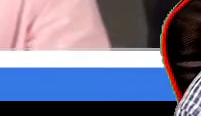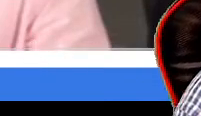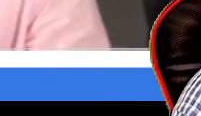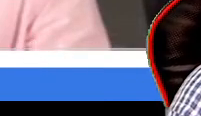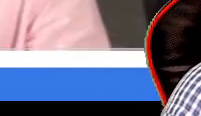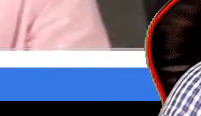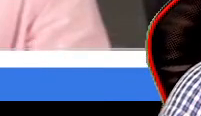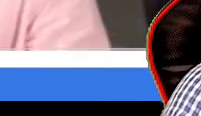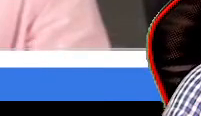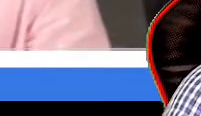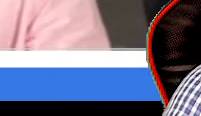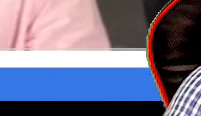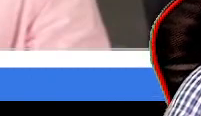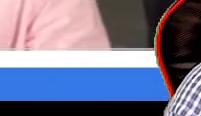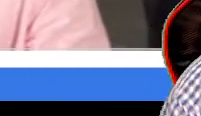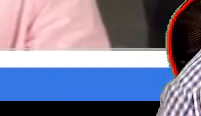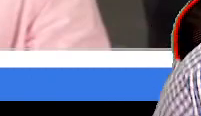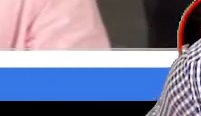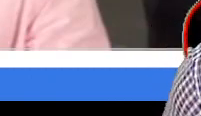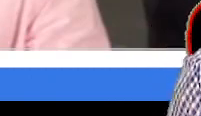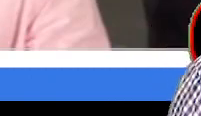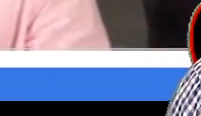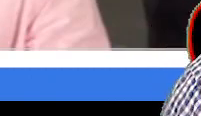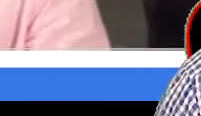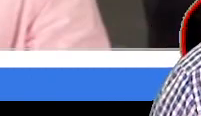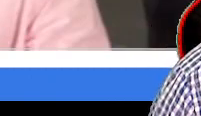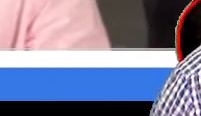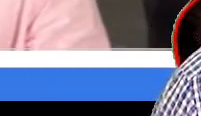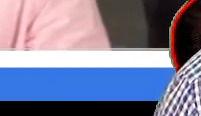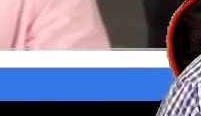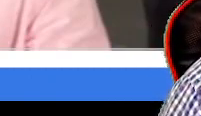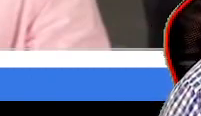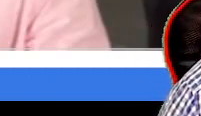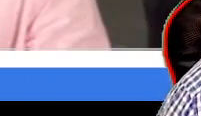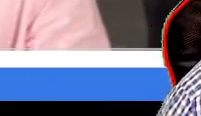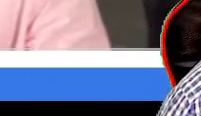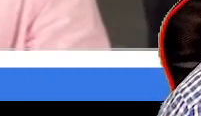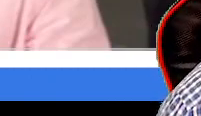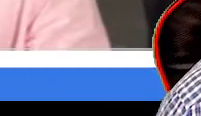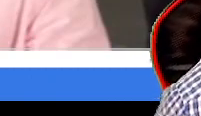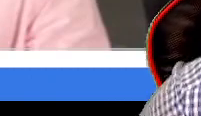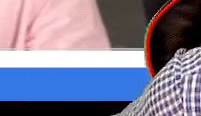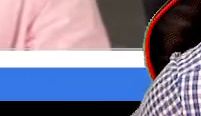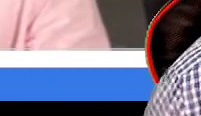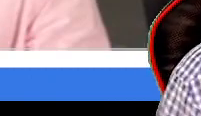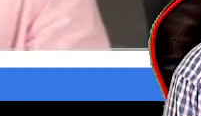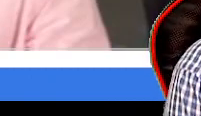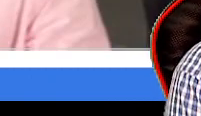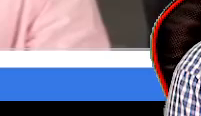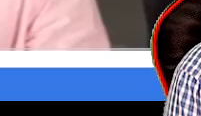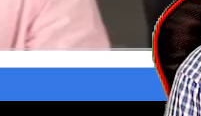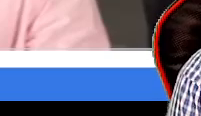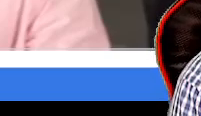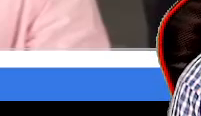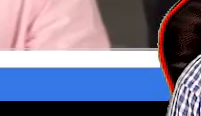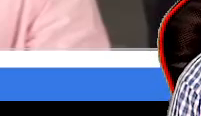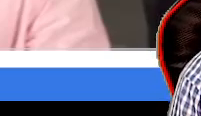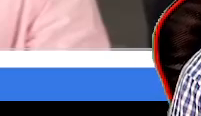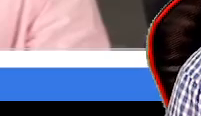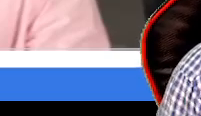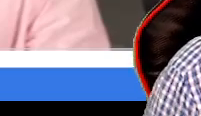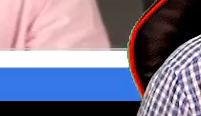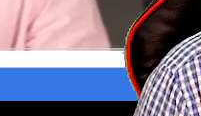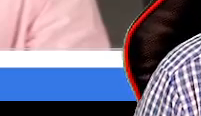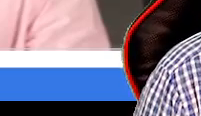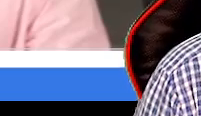Pregoneros, bienvenidos a una nueva transmisión más. Es un placer estar nuevamente con ustedes. Como ya es costumbre, un servidor transmitiéndoles desde su canal. Antes de iniciar con esta nota, si